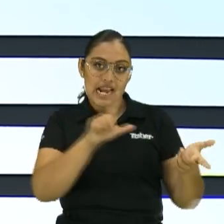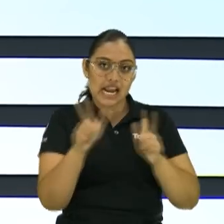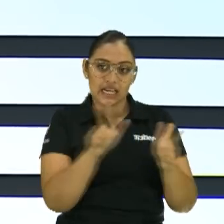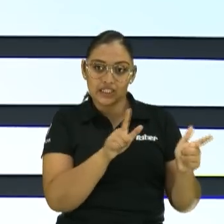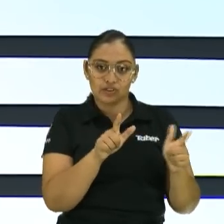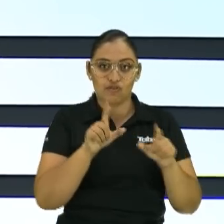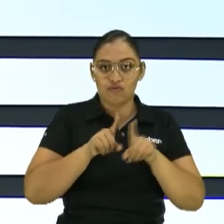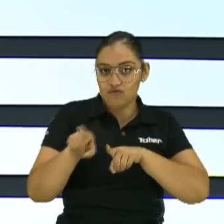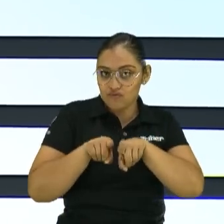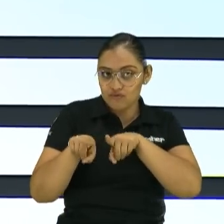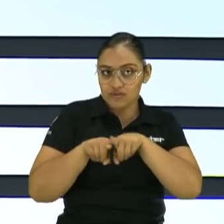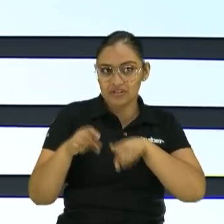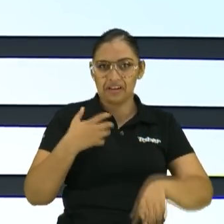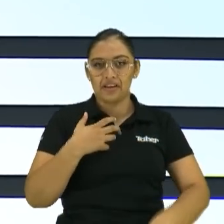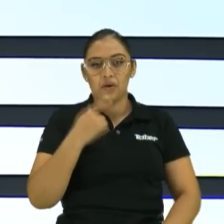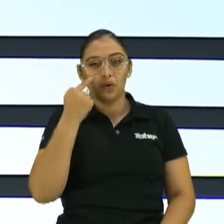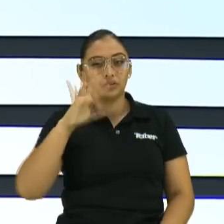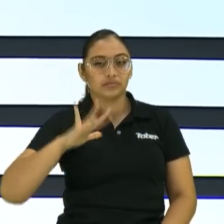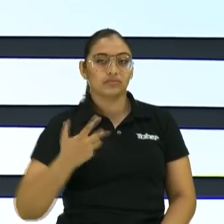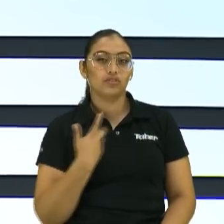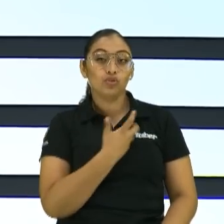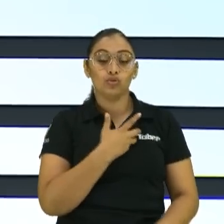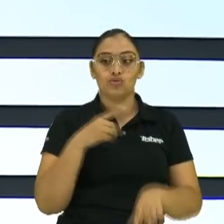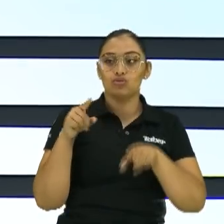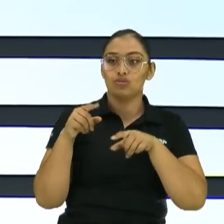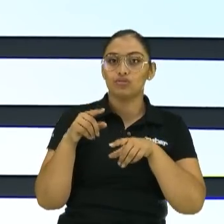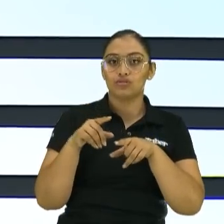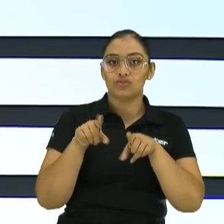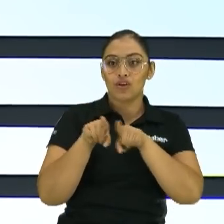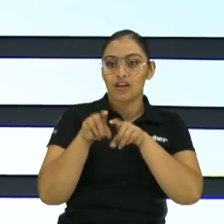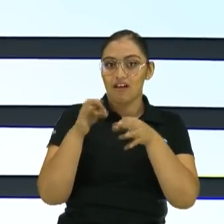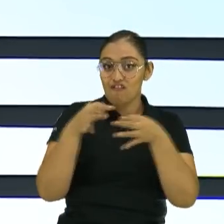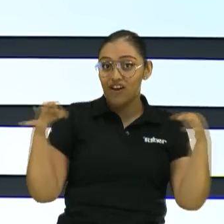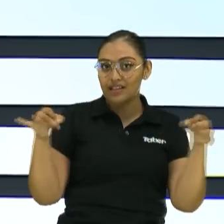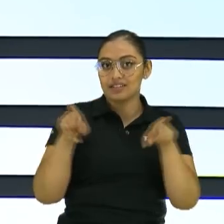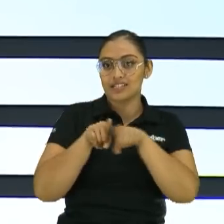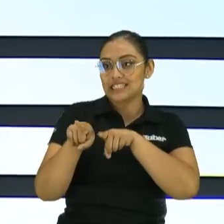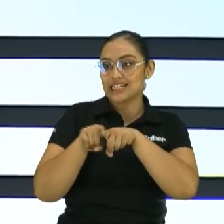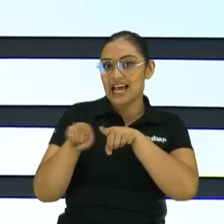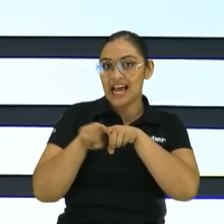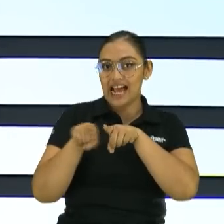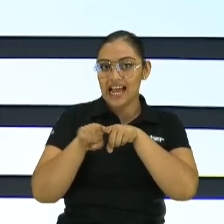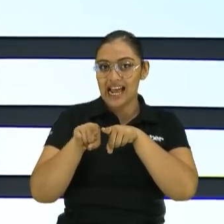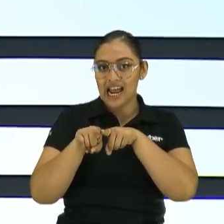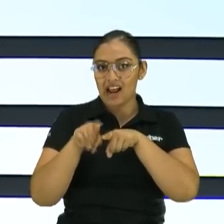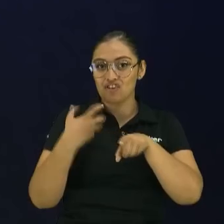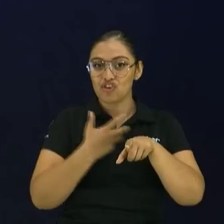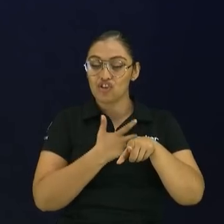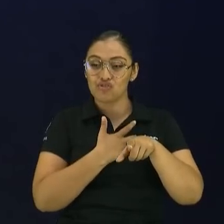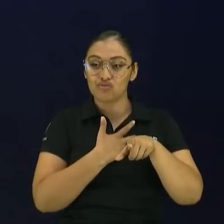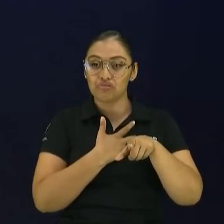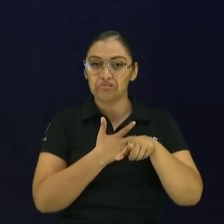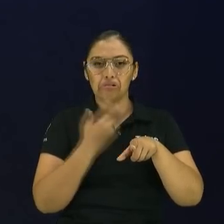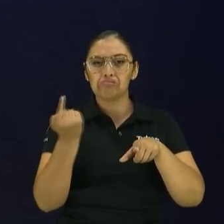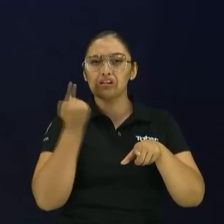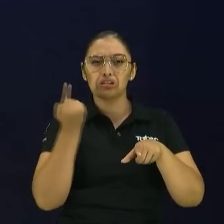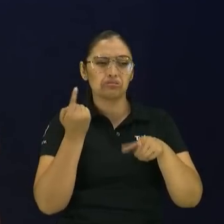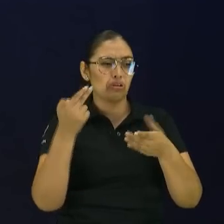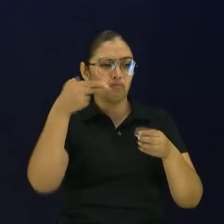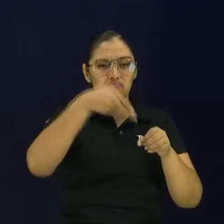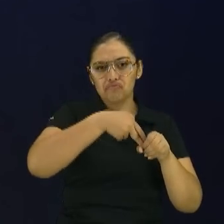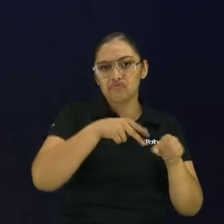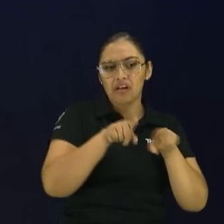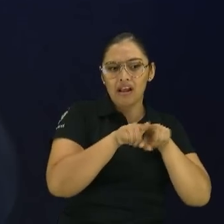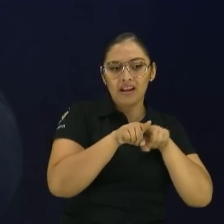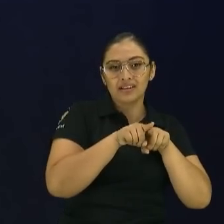nosotros no corremos para participar corremos para ganar El cristiano debe